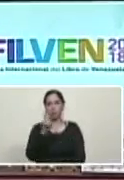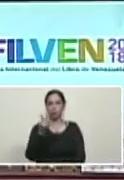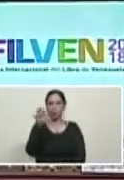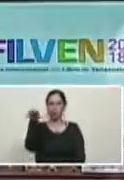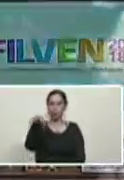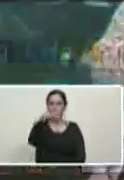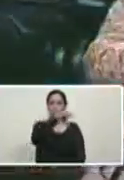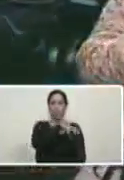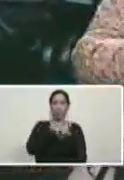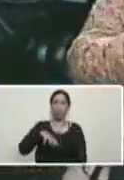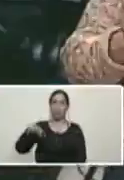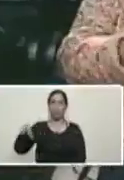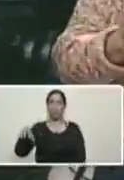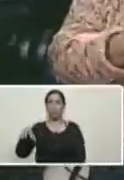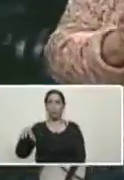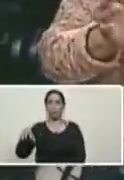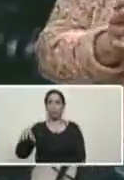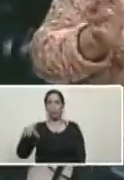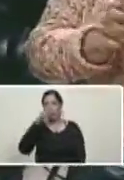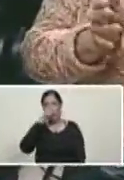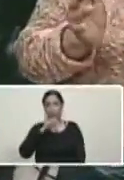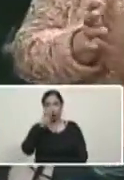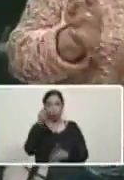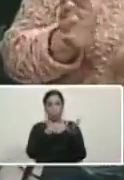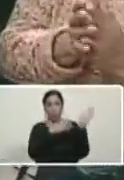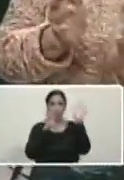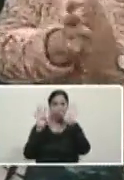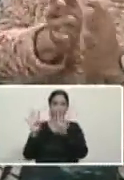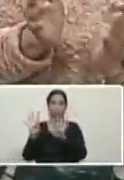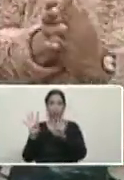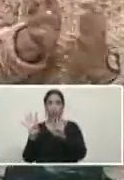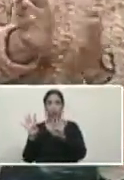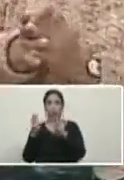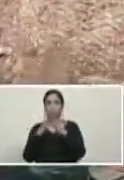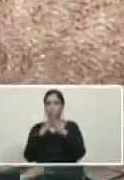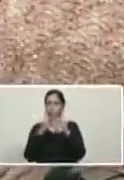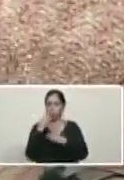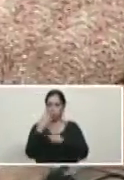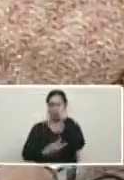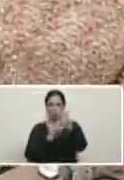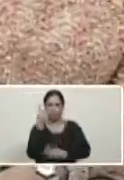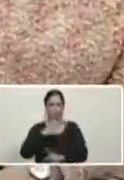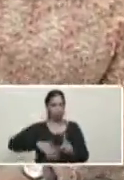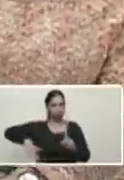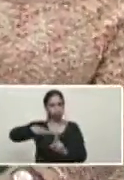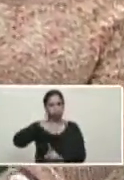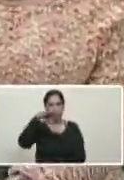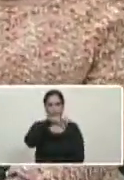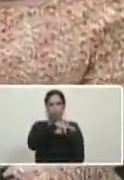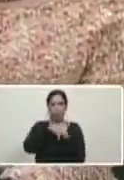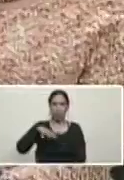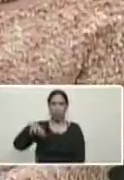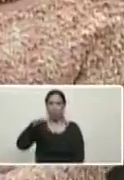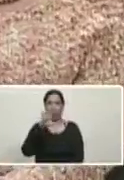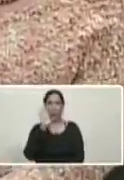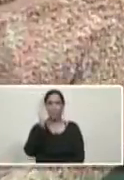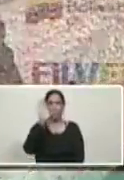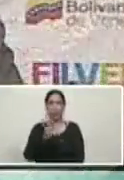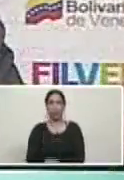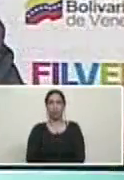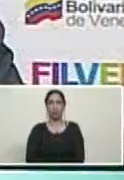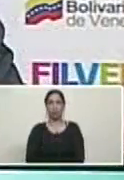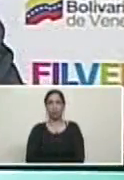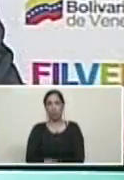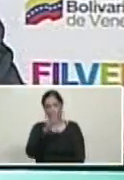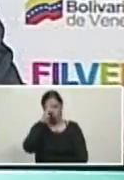estado. Durante el año 2019 va a estar recorriendo todos los estados del país. En homenaje a la